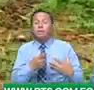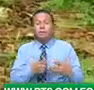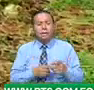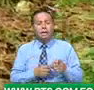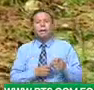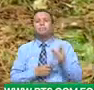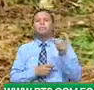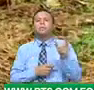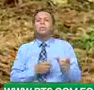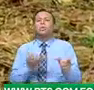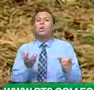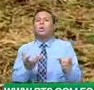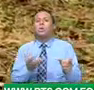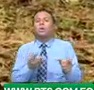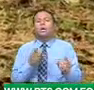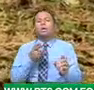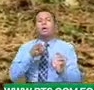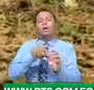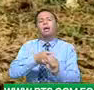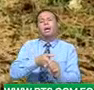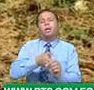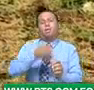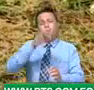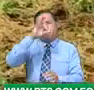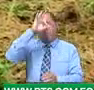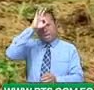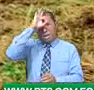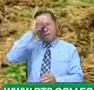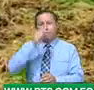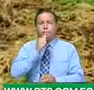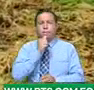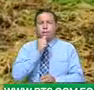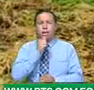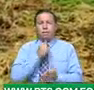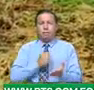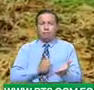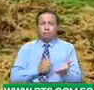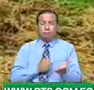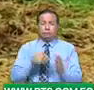estaría internado en una clínica privada, en estado crítico.